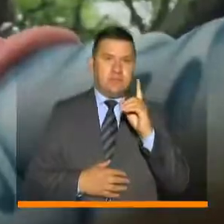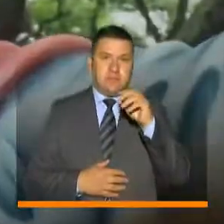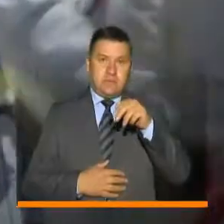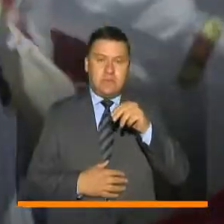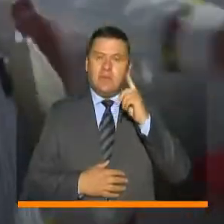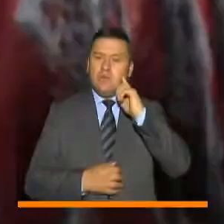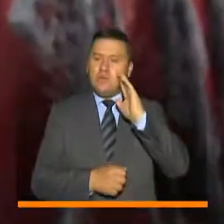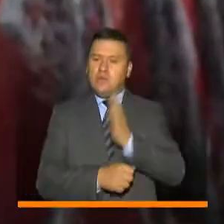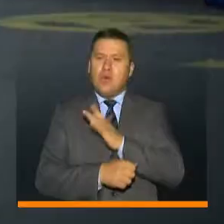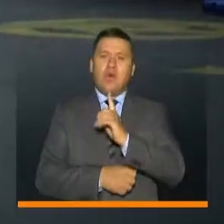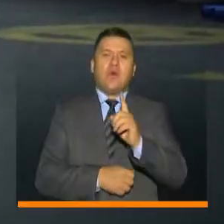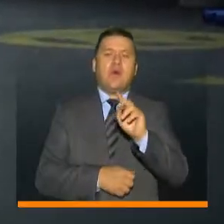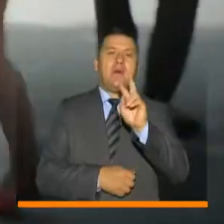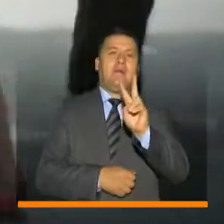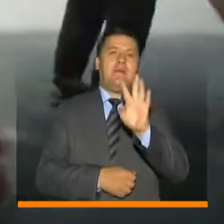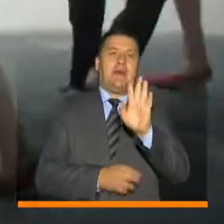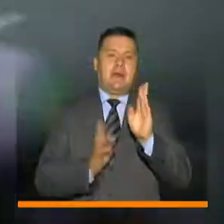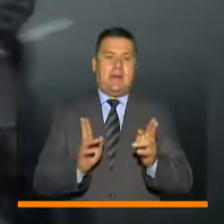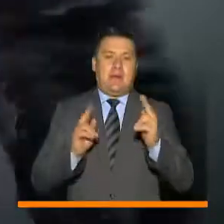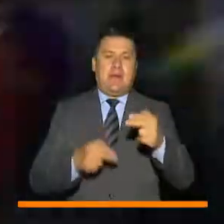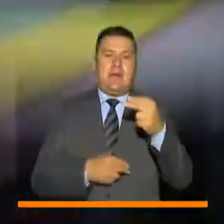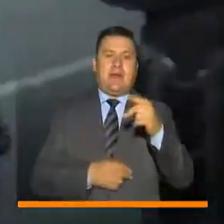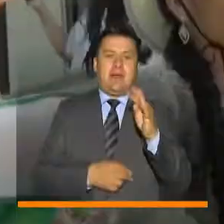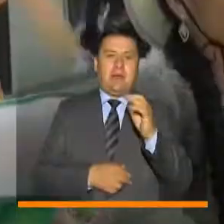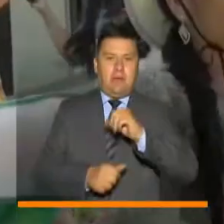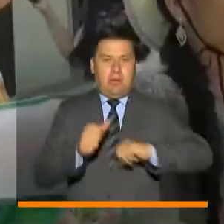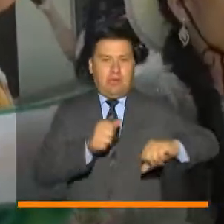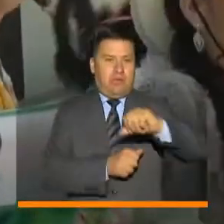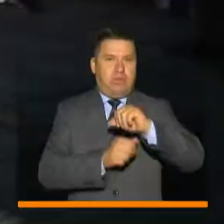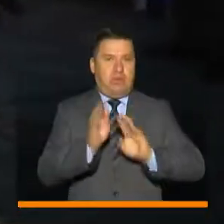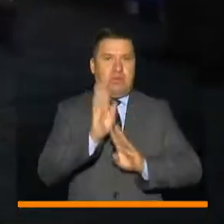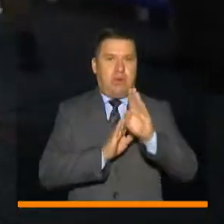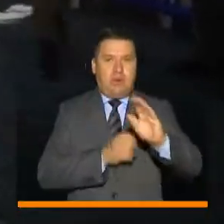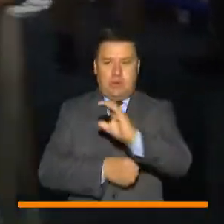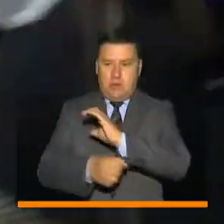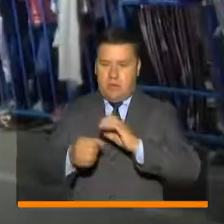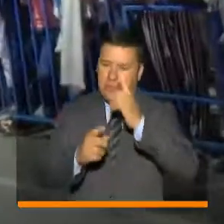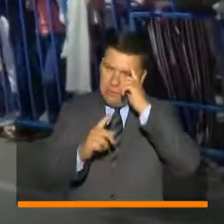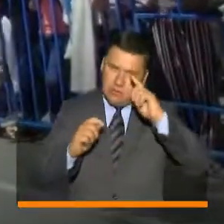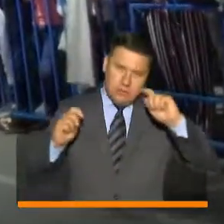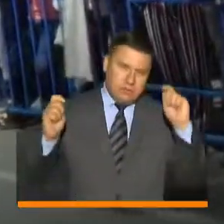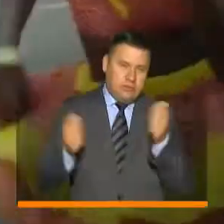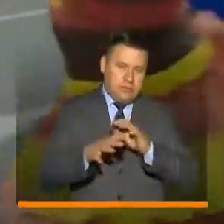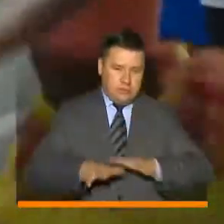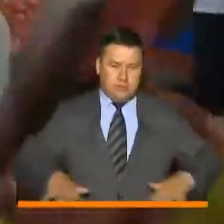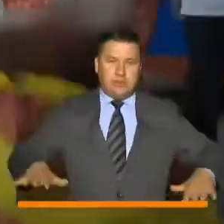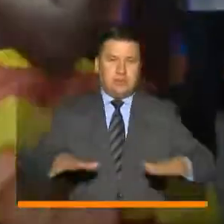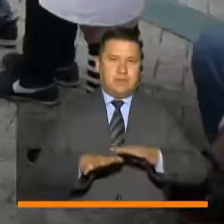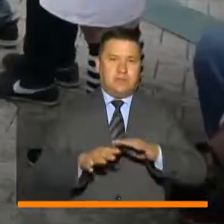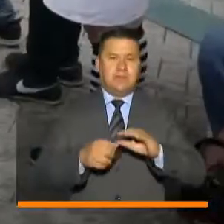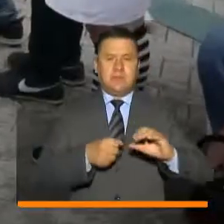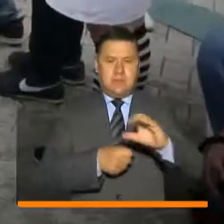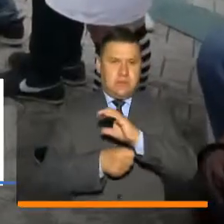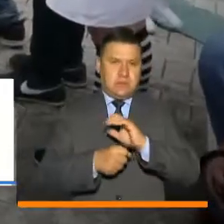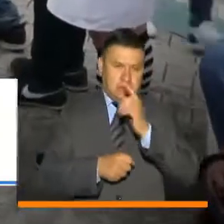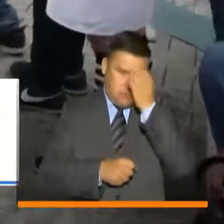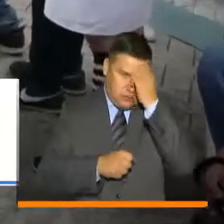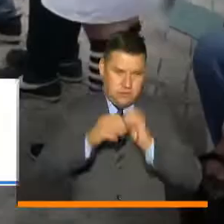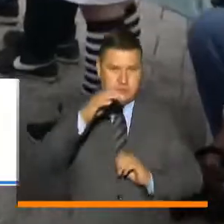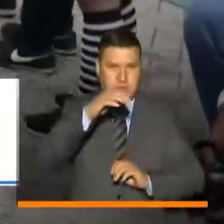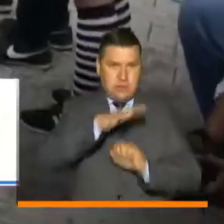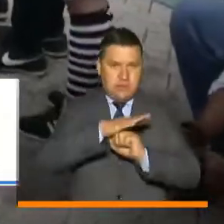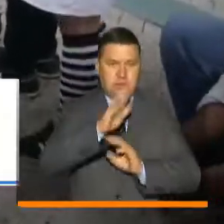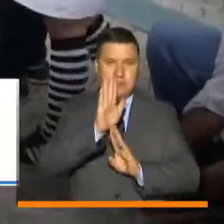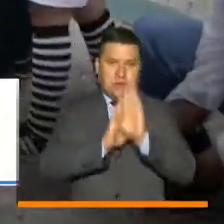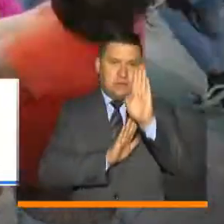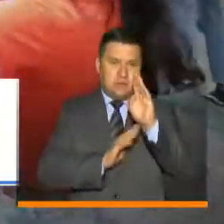Musical contempla 25 hectáreas que entrarán en un proceso de renovación urbana para transformar este espacio de la ciudad en un eje de desarrollo